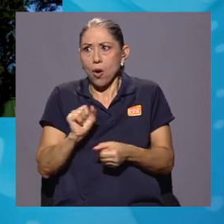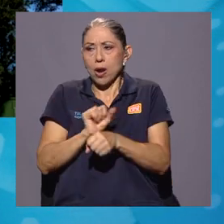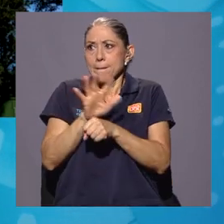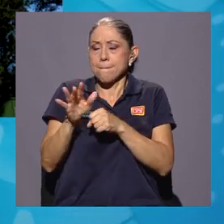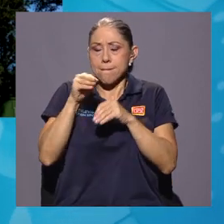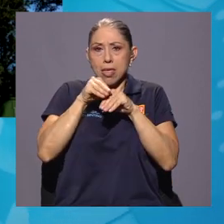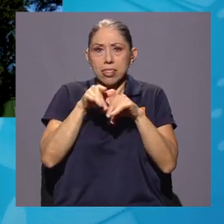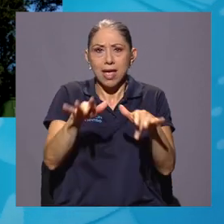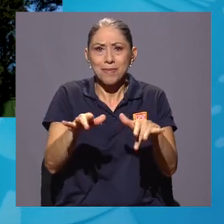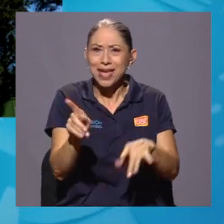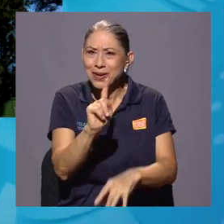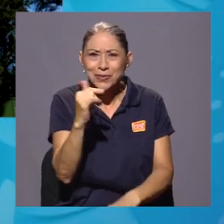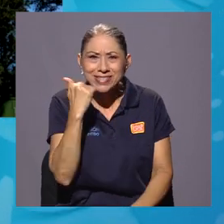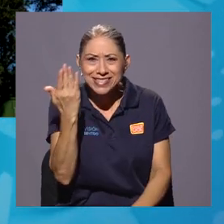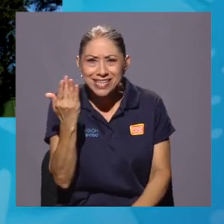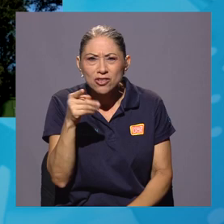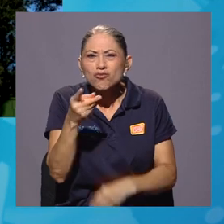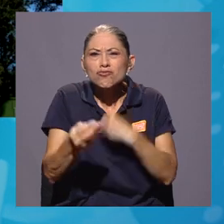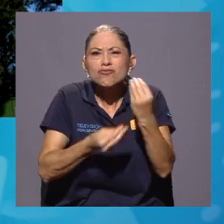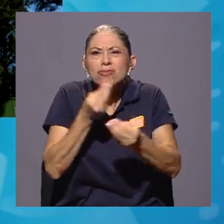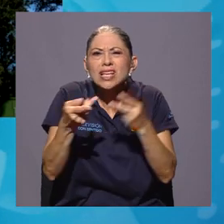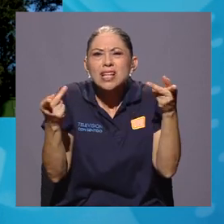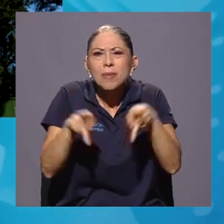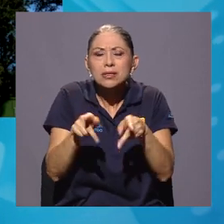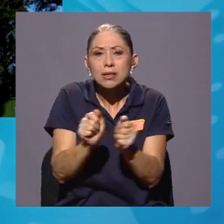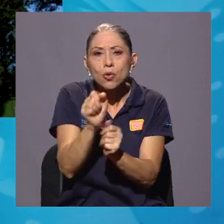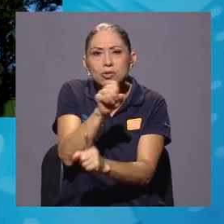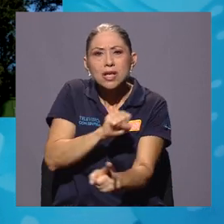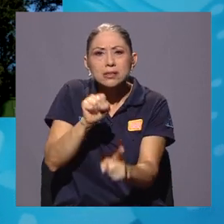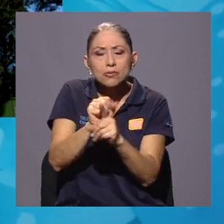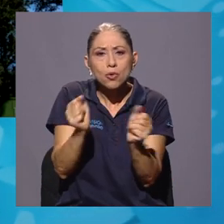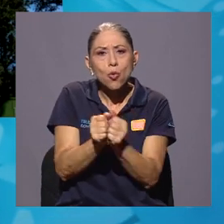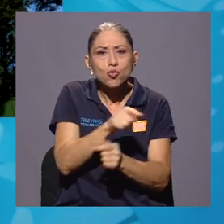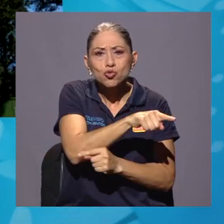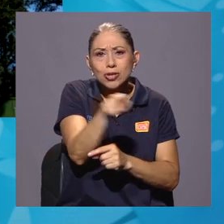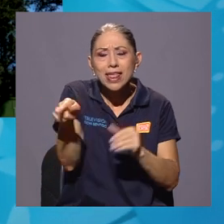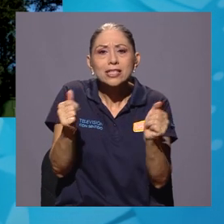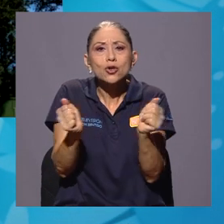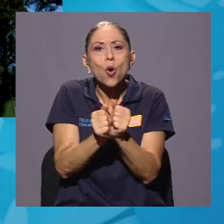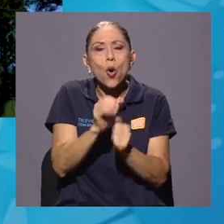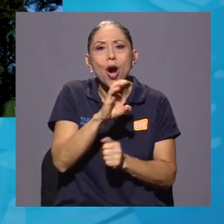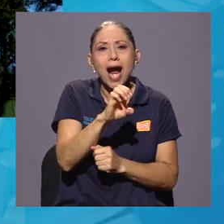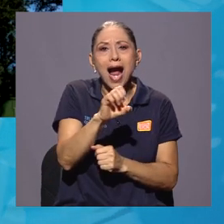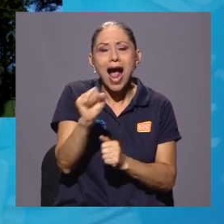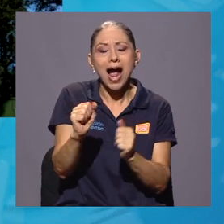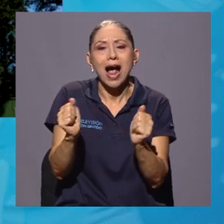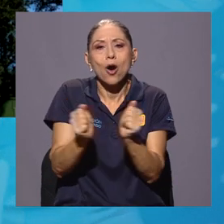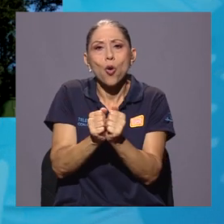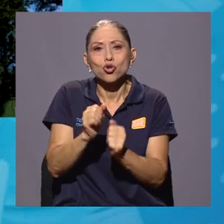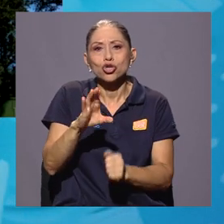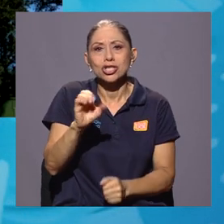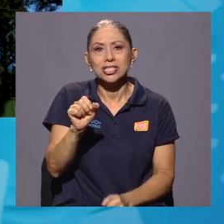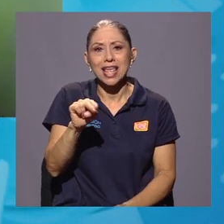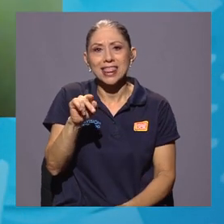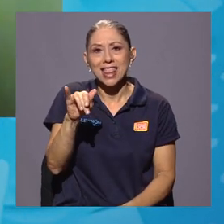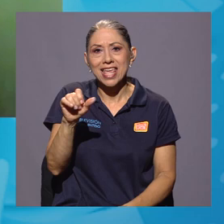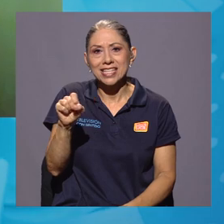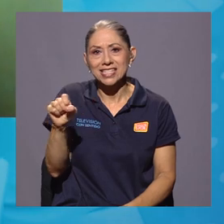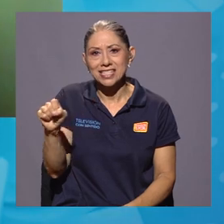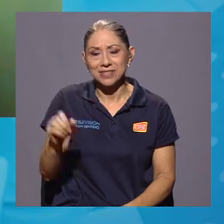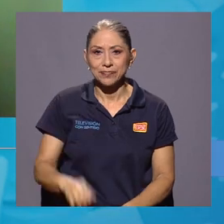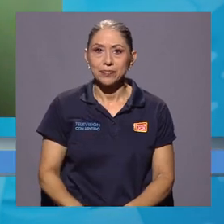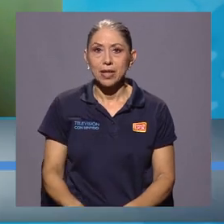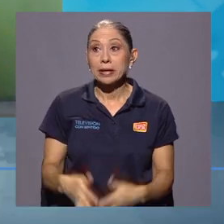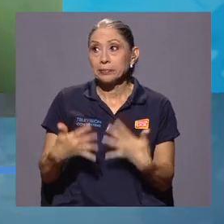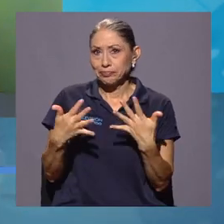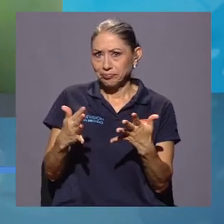tan sencillo. ¿Qué es lo que está pasando con esta situación con ustedes, con la caja y con el Sendeis? Ok, en pocas